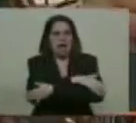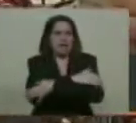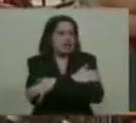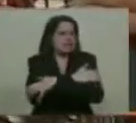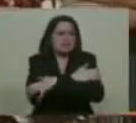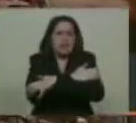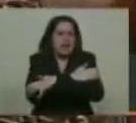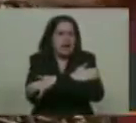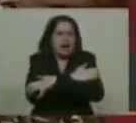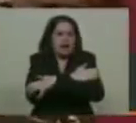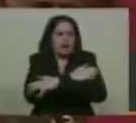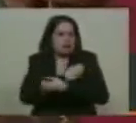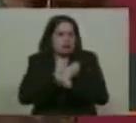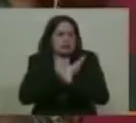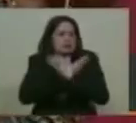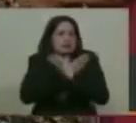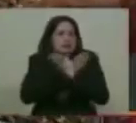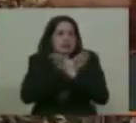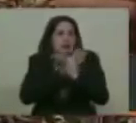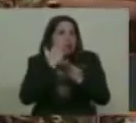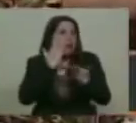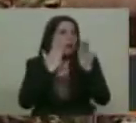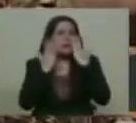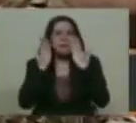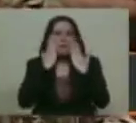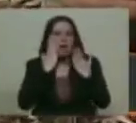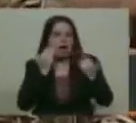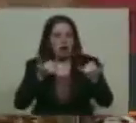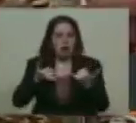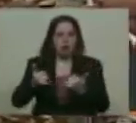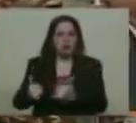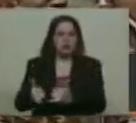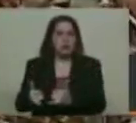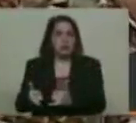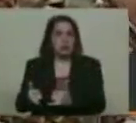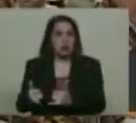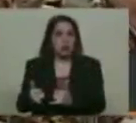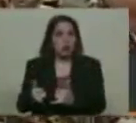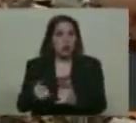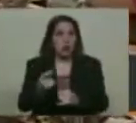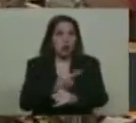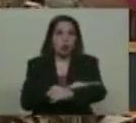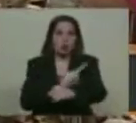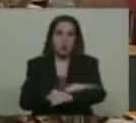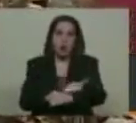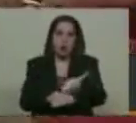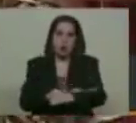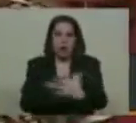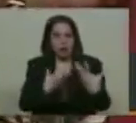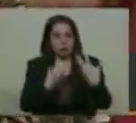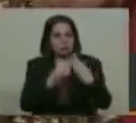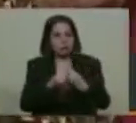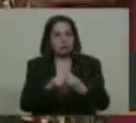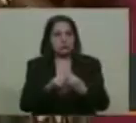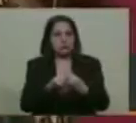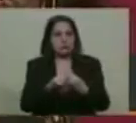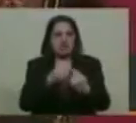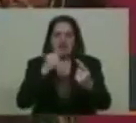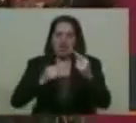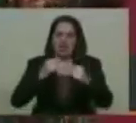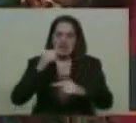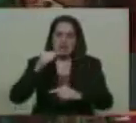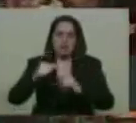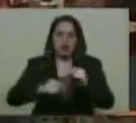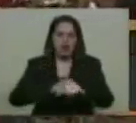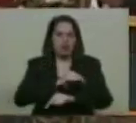abrazándose con sus madres, con sus hijos, con sus hermanos. Y al poco